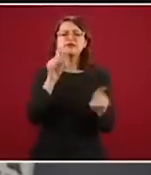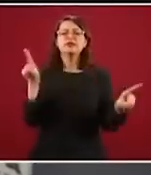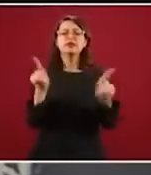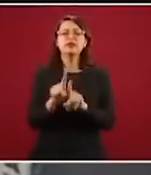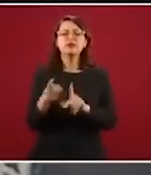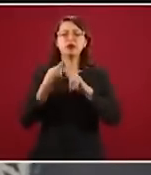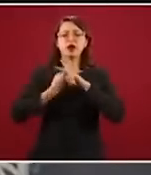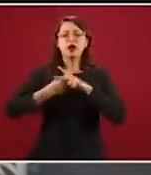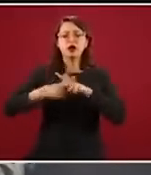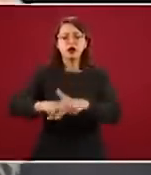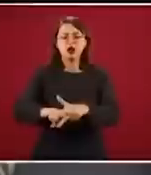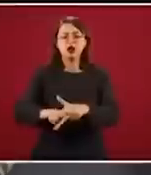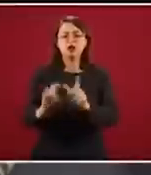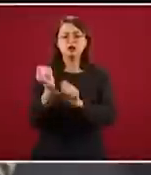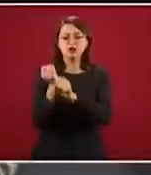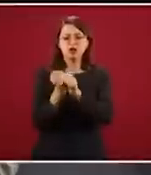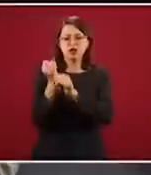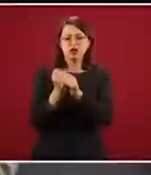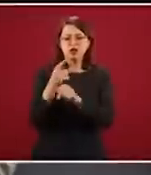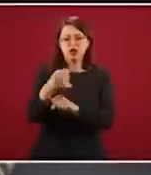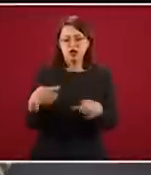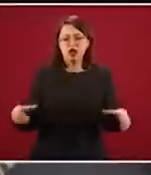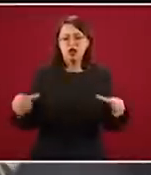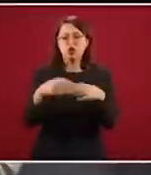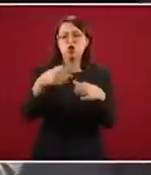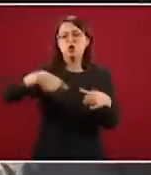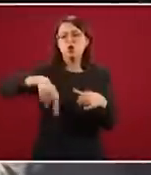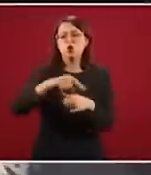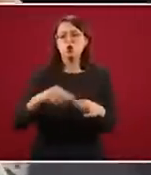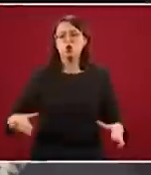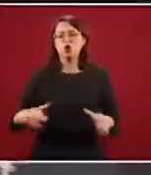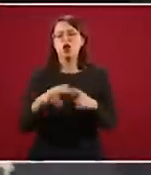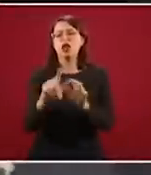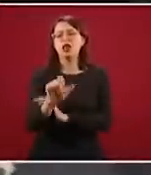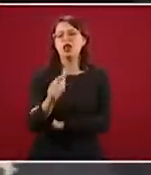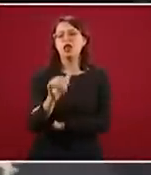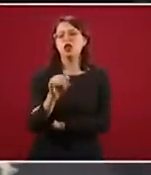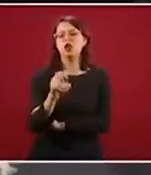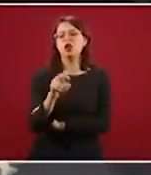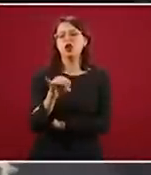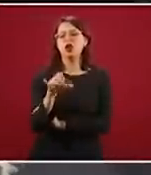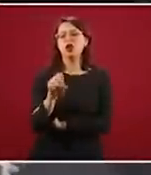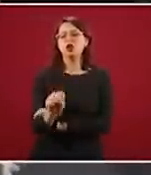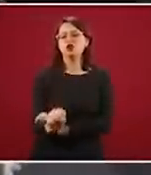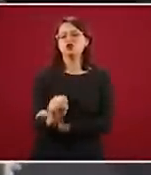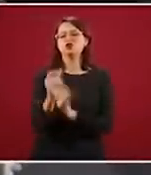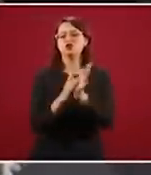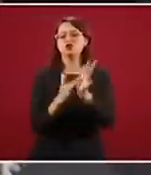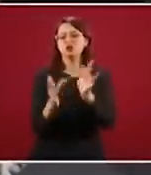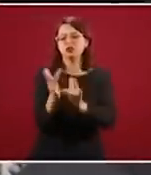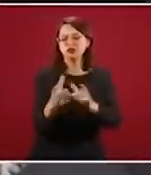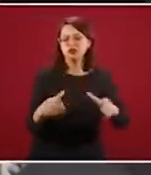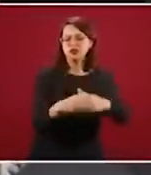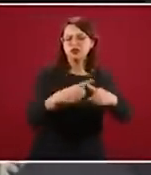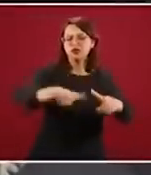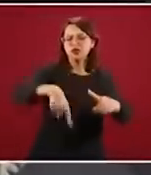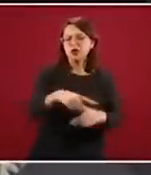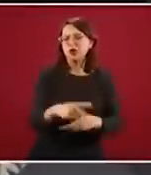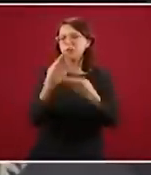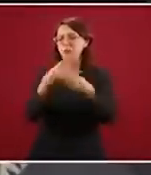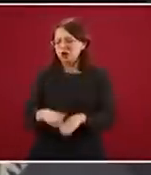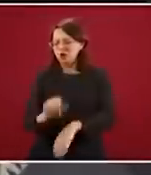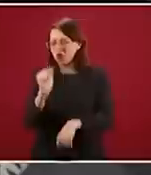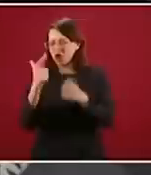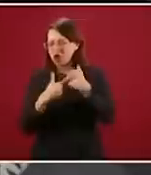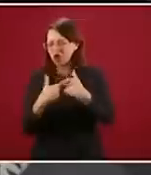investiga a los legionarios de Cristo, ¿por qué sería? ¿Qué cuentas están siendo investigadas o ya hay